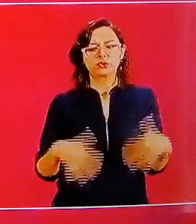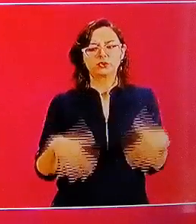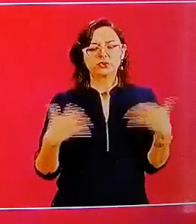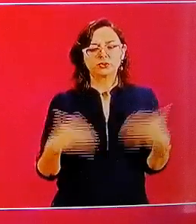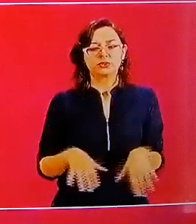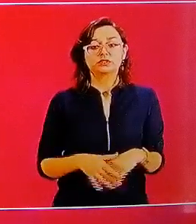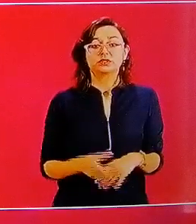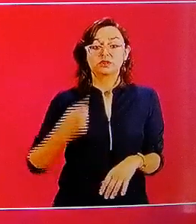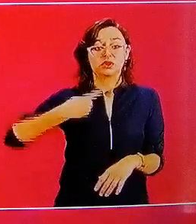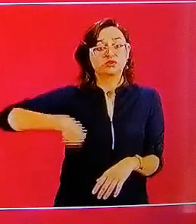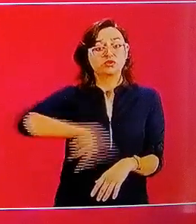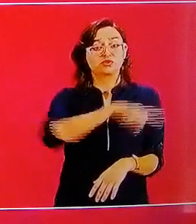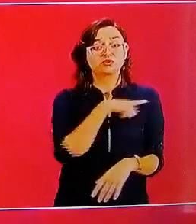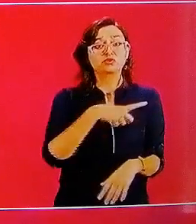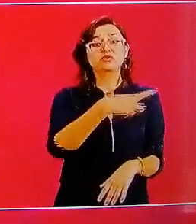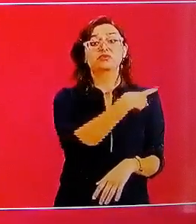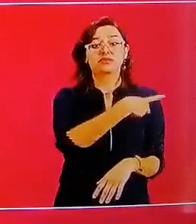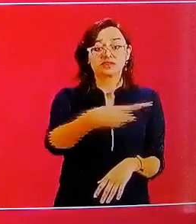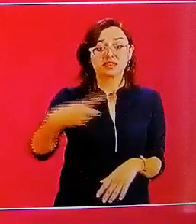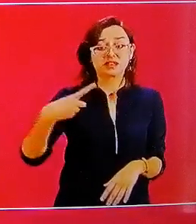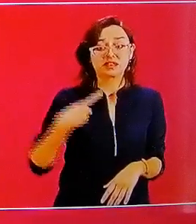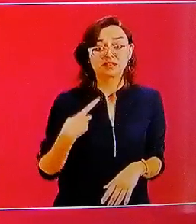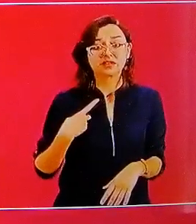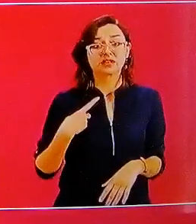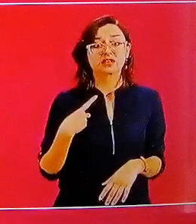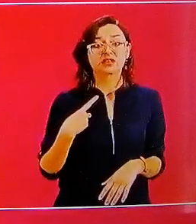Y tenemos que